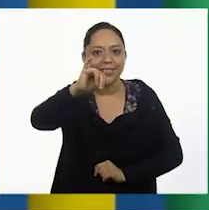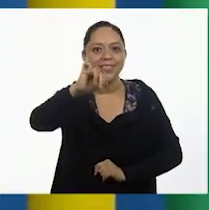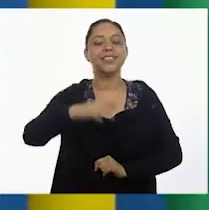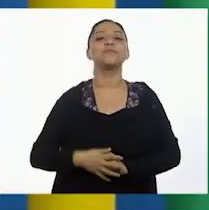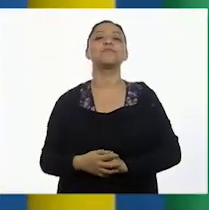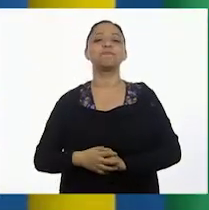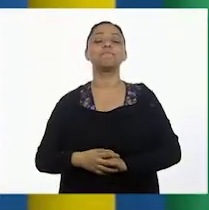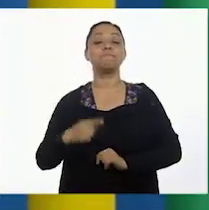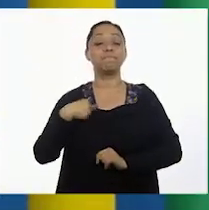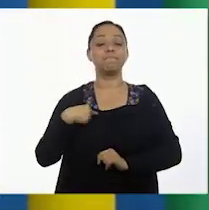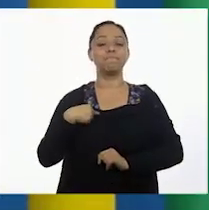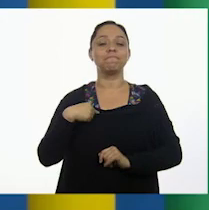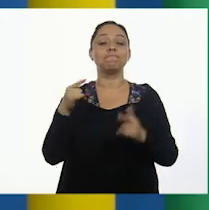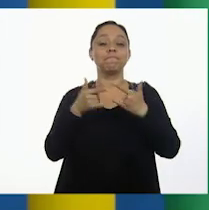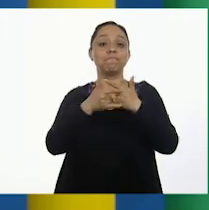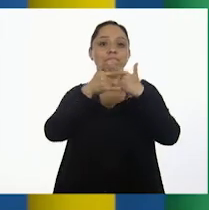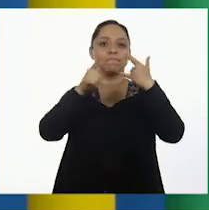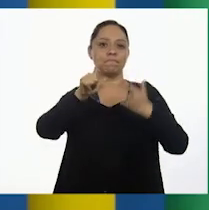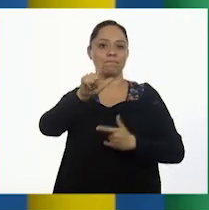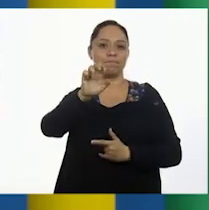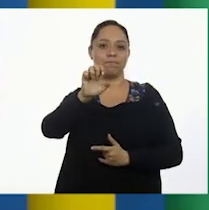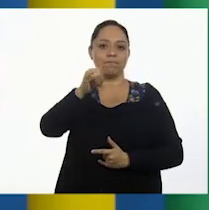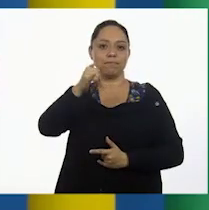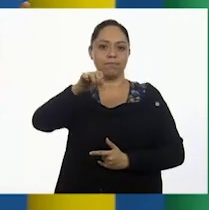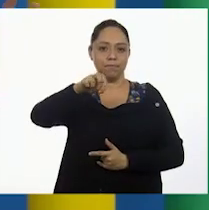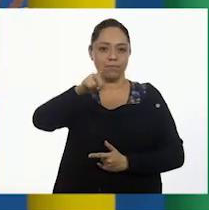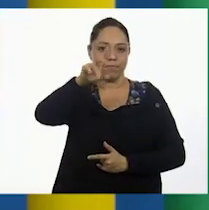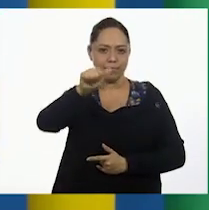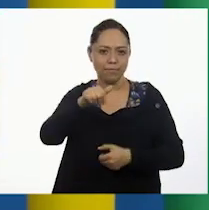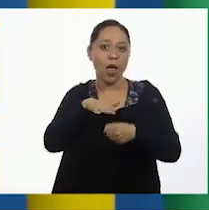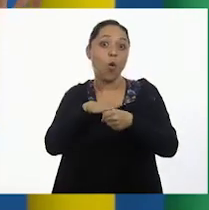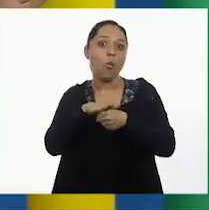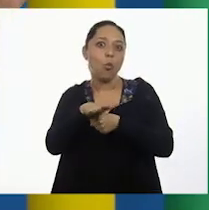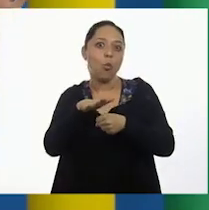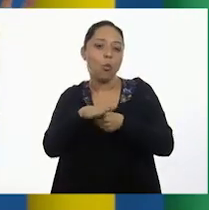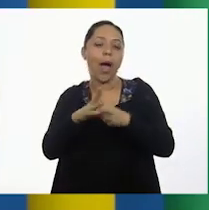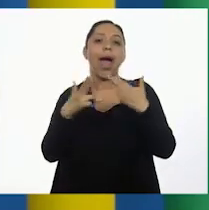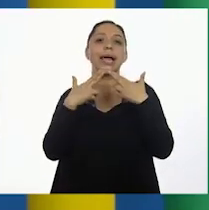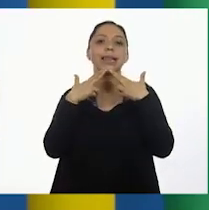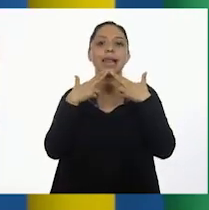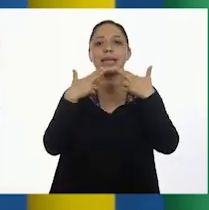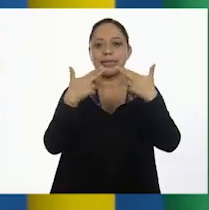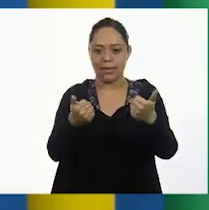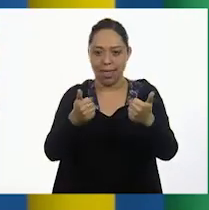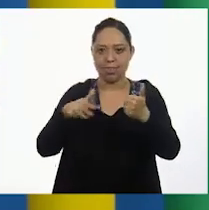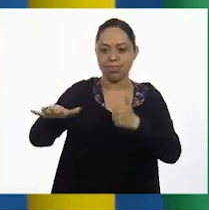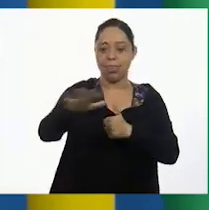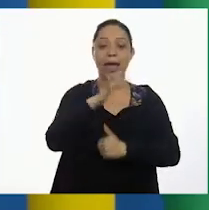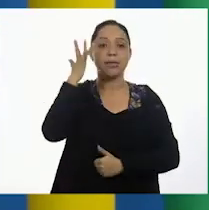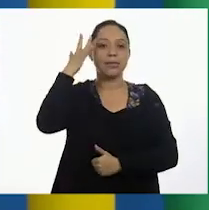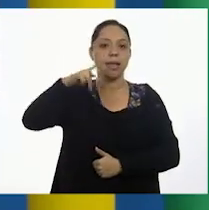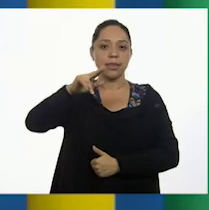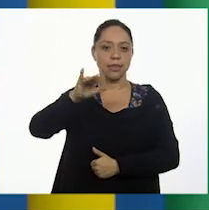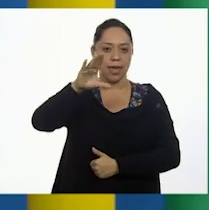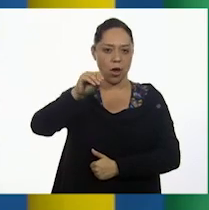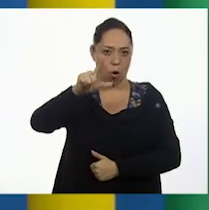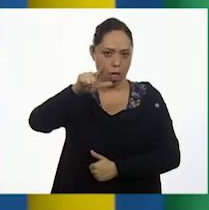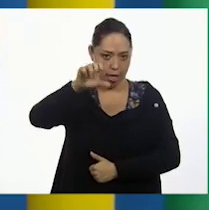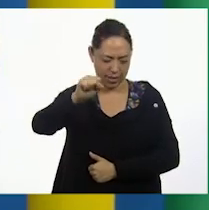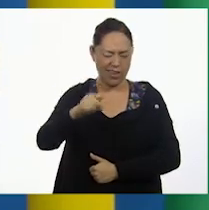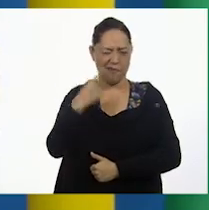Ya me acordé. La leyenda que nos contaron fue la de la hacienda de San Nicolás. Dice algo así, mira,